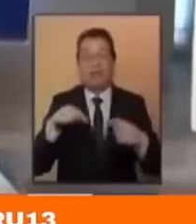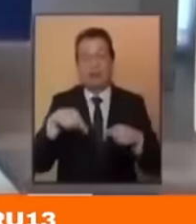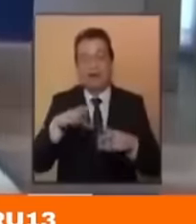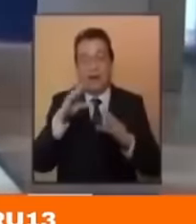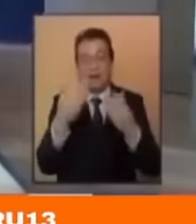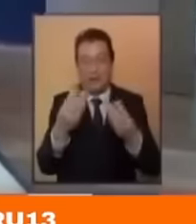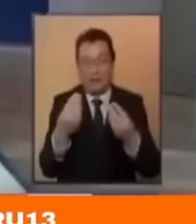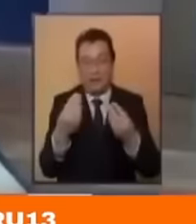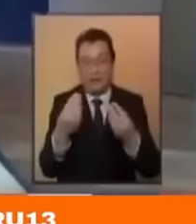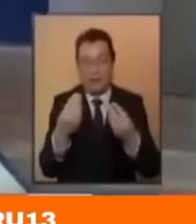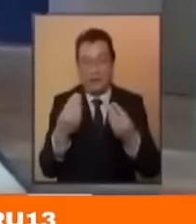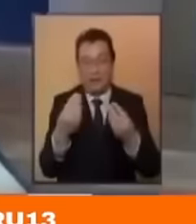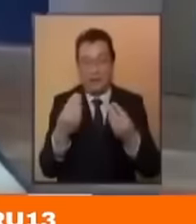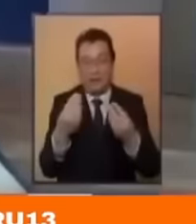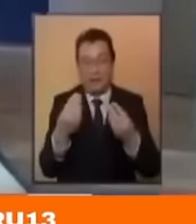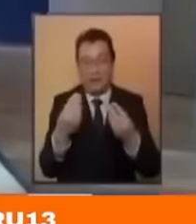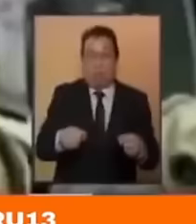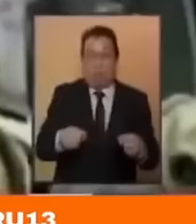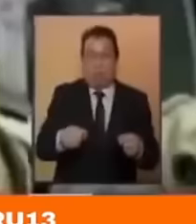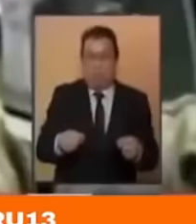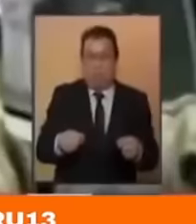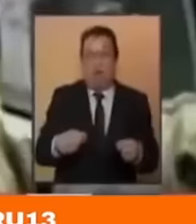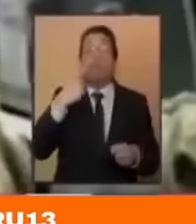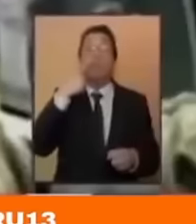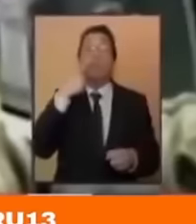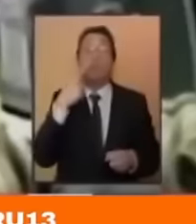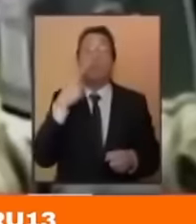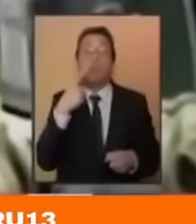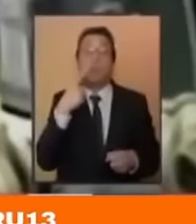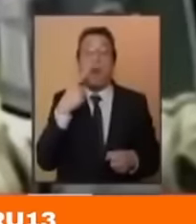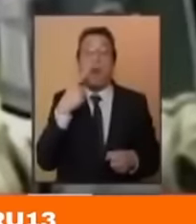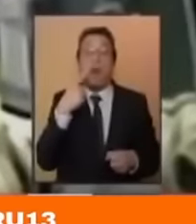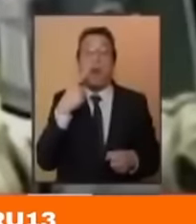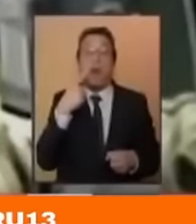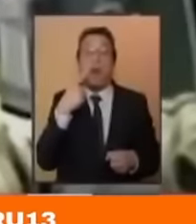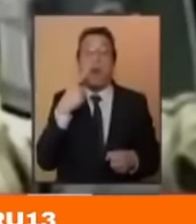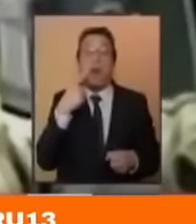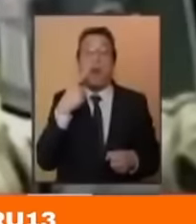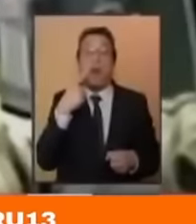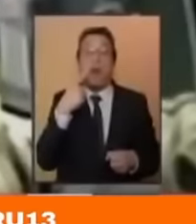gracias. Está. Que estén Buenas muy bien. noches. Este es un poquito más largo, pero a ver. Pruebas en cámaras de alta G. Ah, este lo